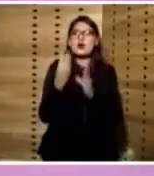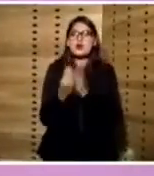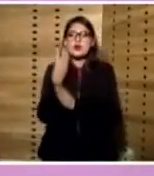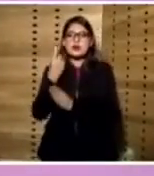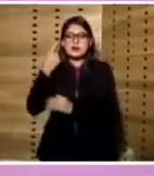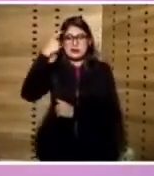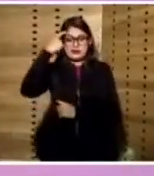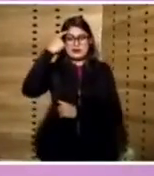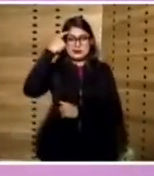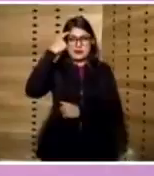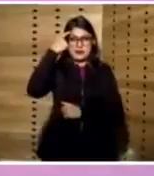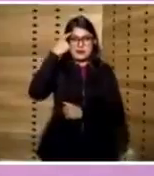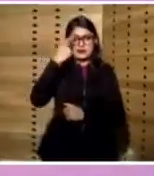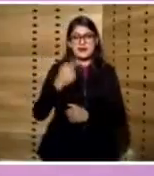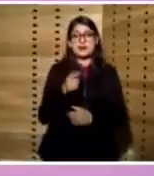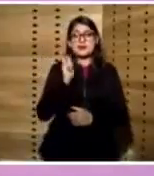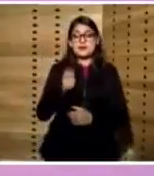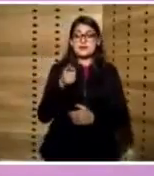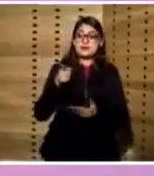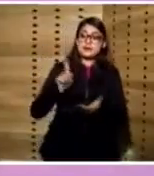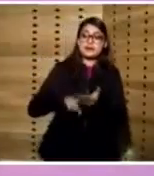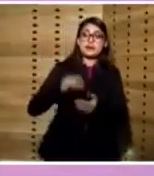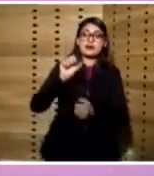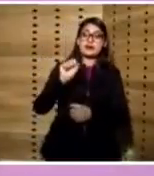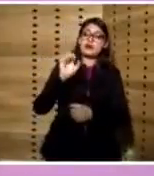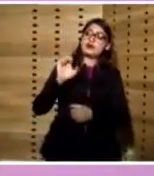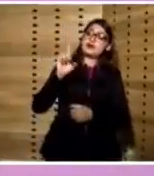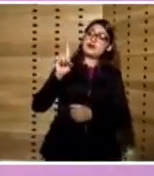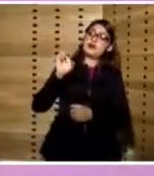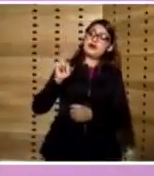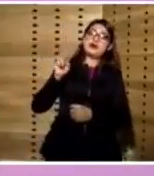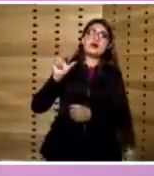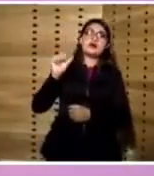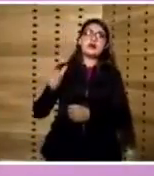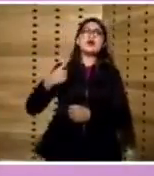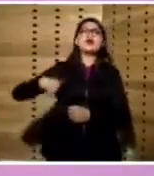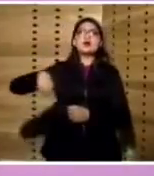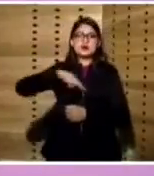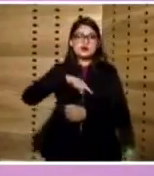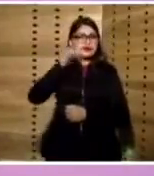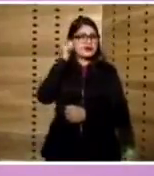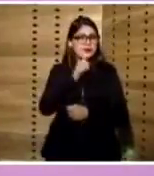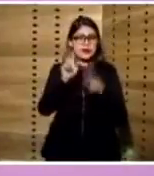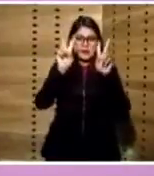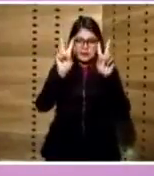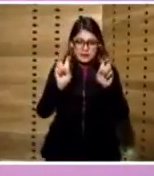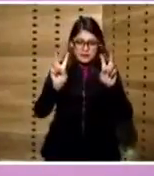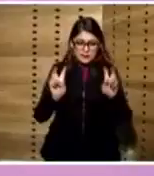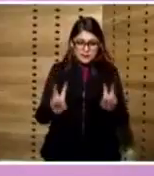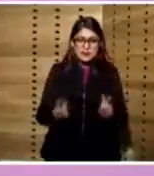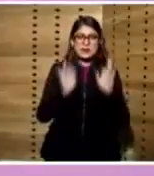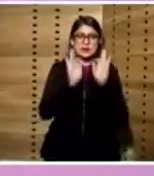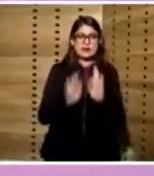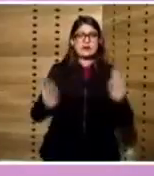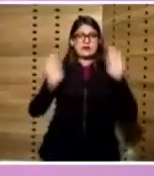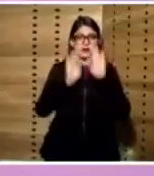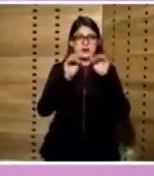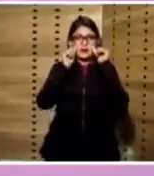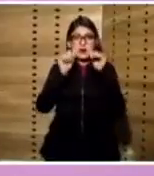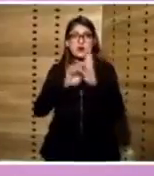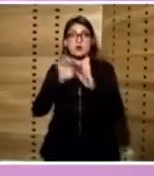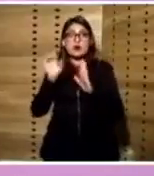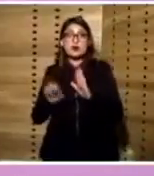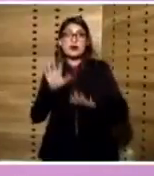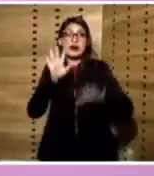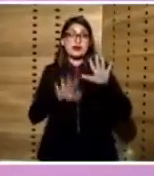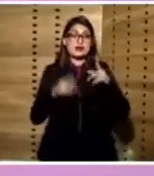función de la importancia que en la Secretaría de la Defensa Nacional damos a temas tan relevantes como las